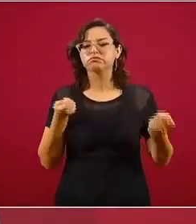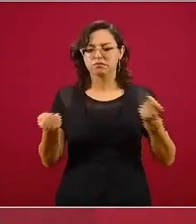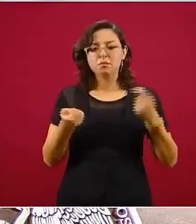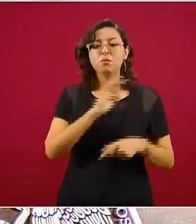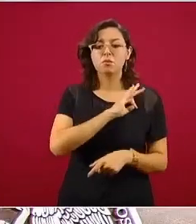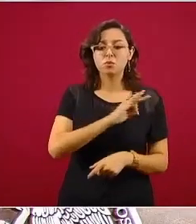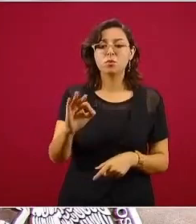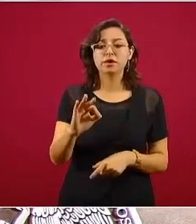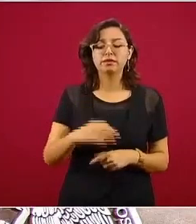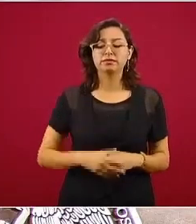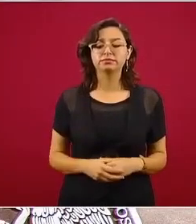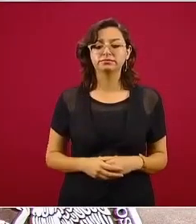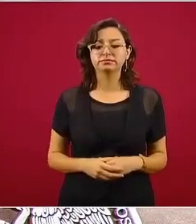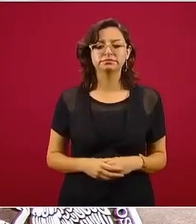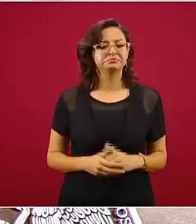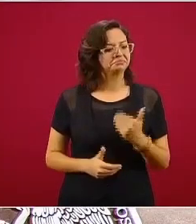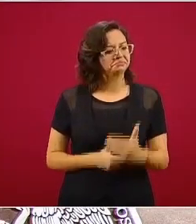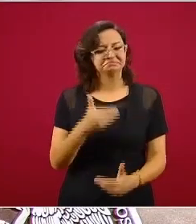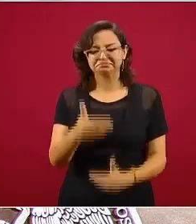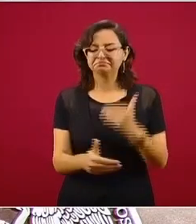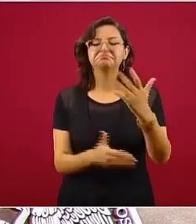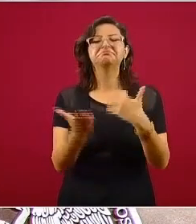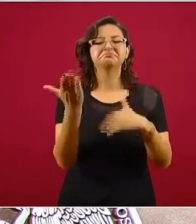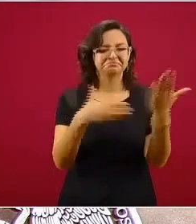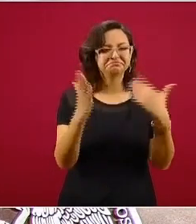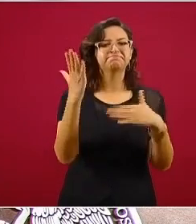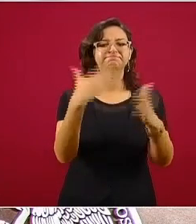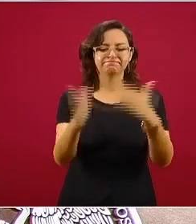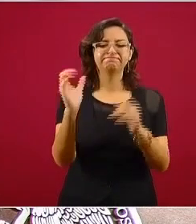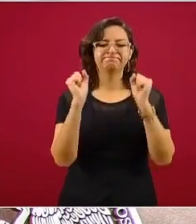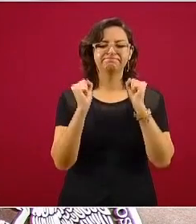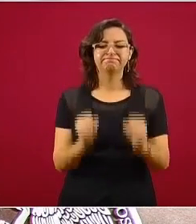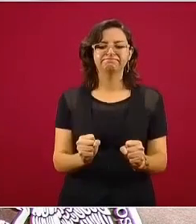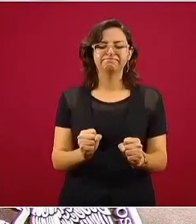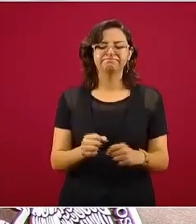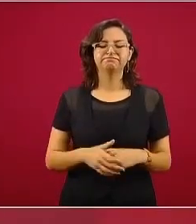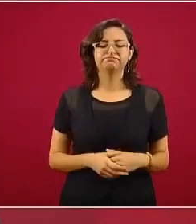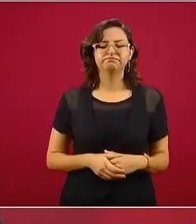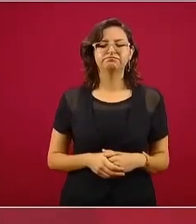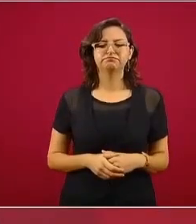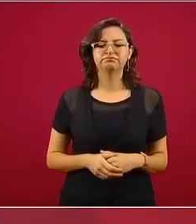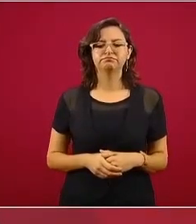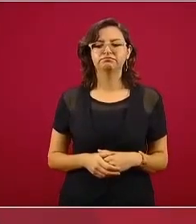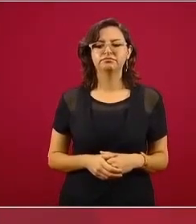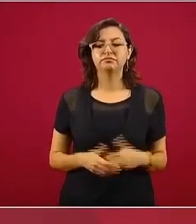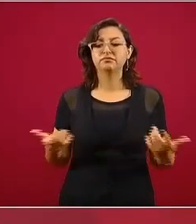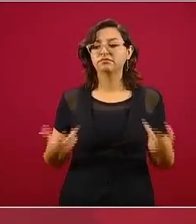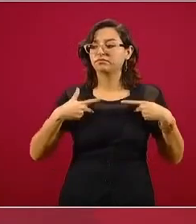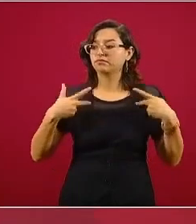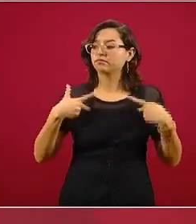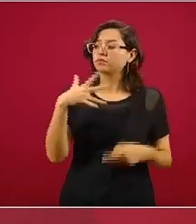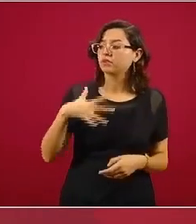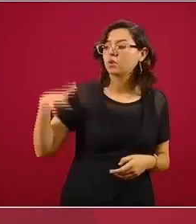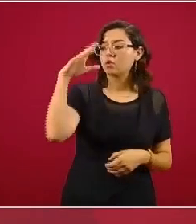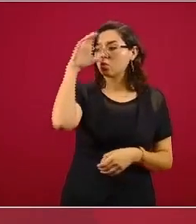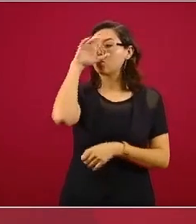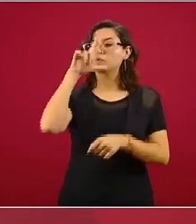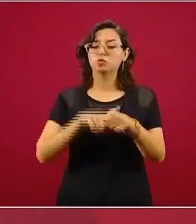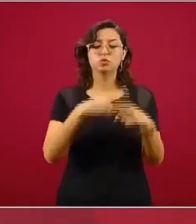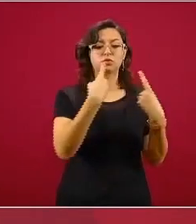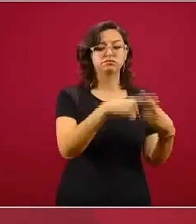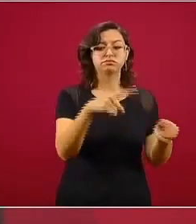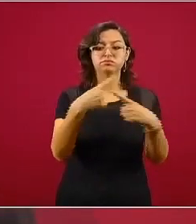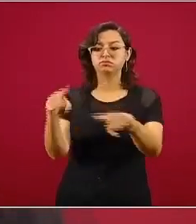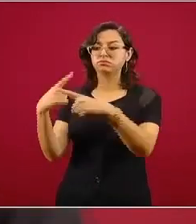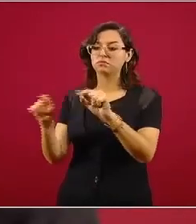y todas las calamidades. Vamos a salir adelante por la fortaleza de nuestras culturas, por